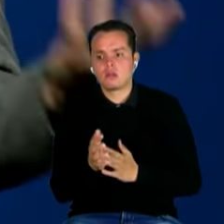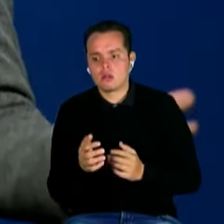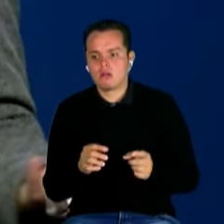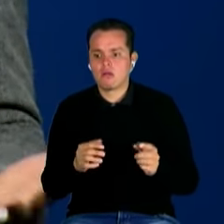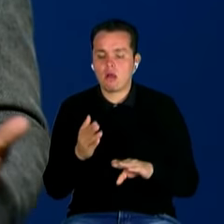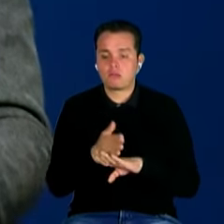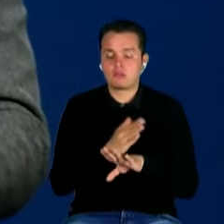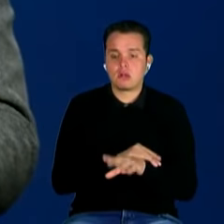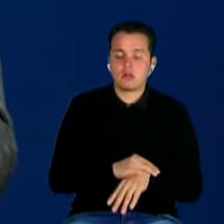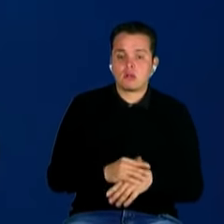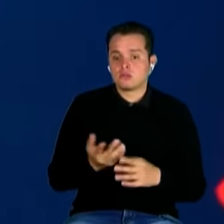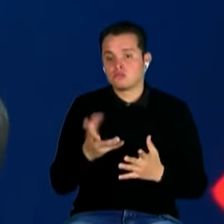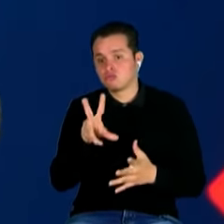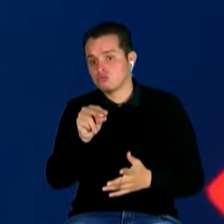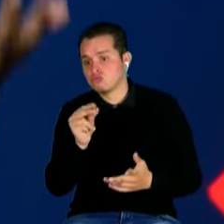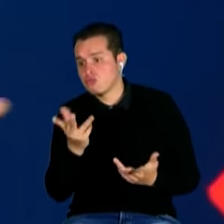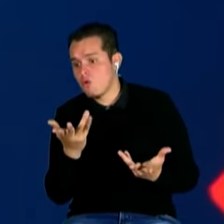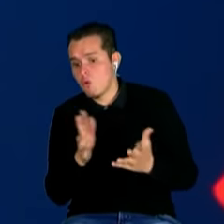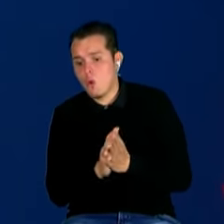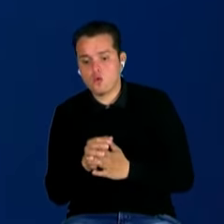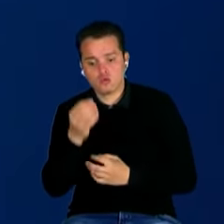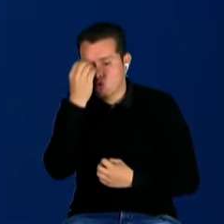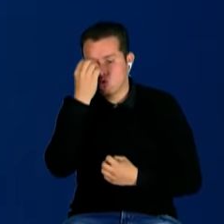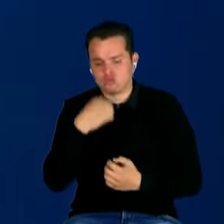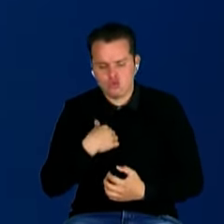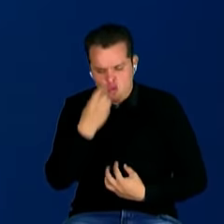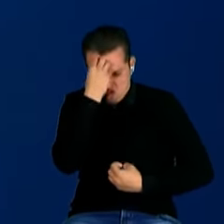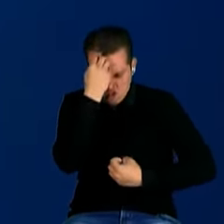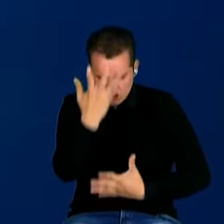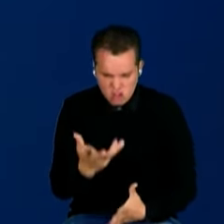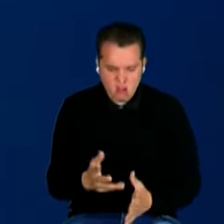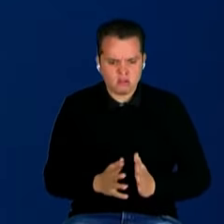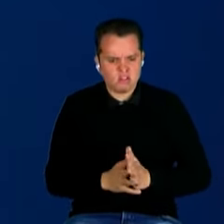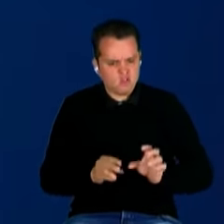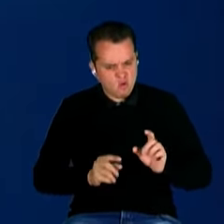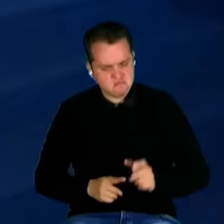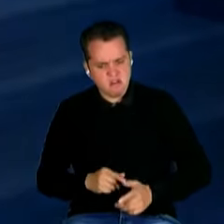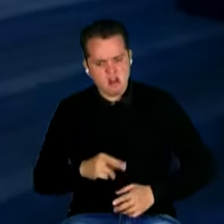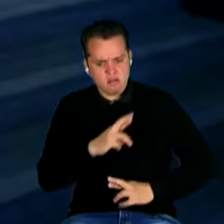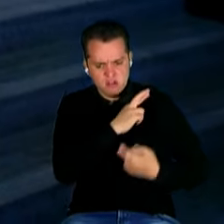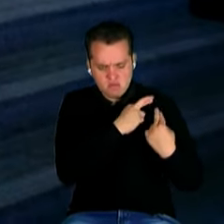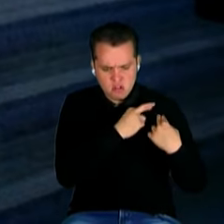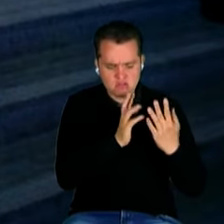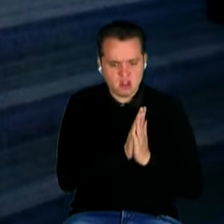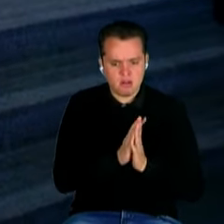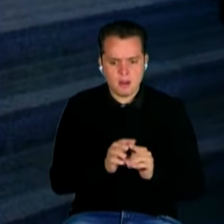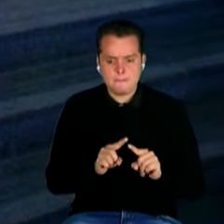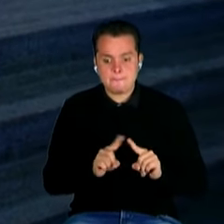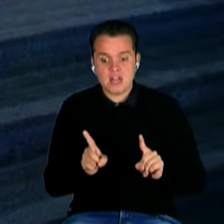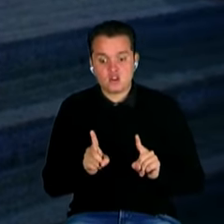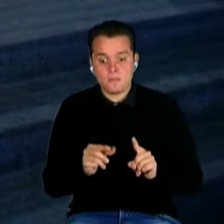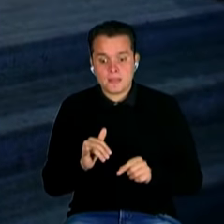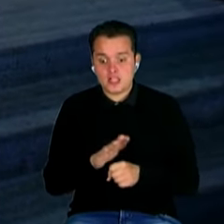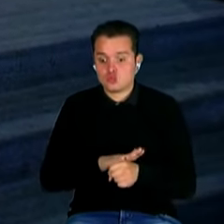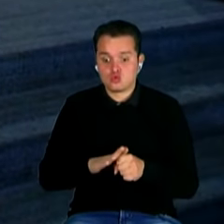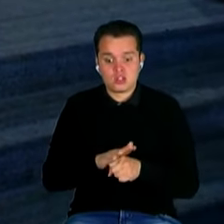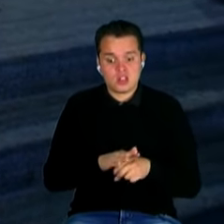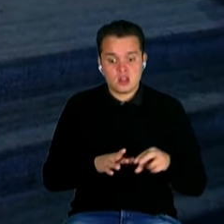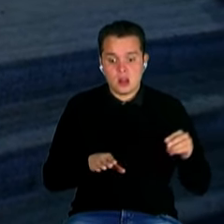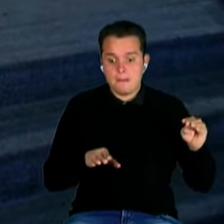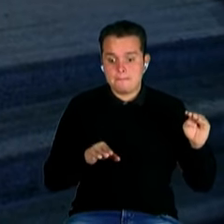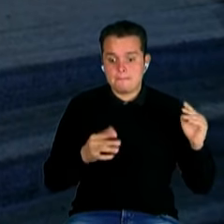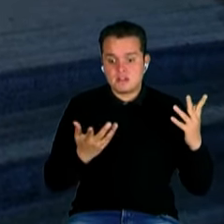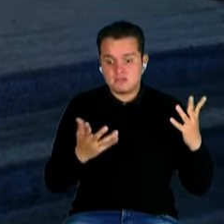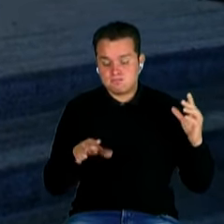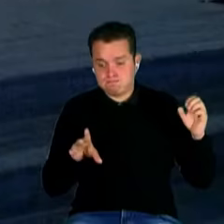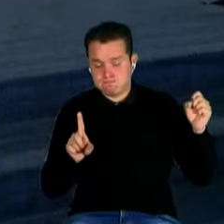no preveíste, que tú fuiste obediente, caminas con Dios, pero que suceden y como que te golpean